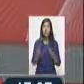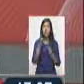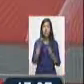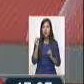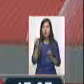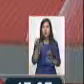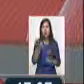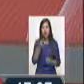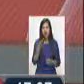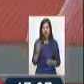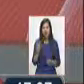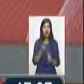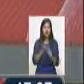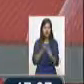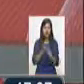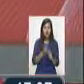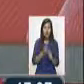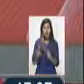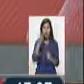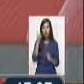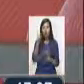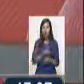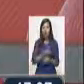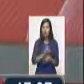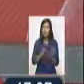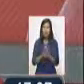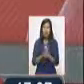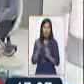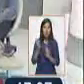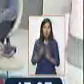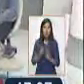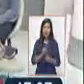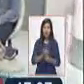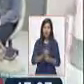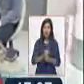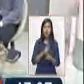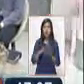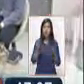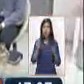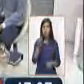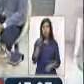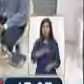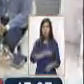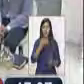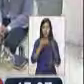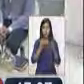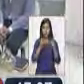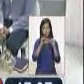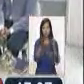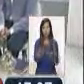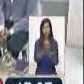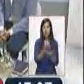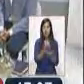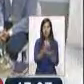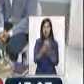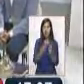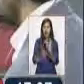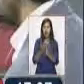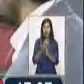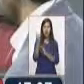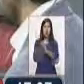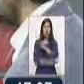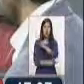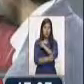falencias en las tareas, la autoridad aseguró resultados favorables que garantizarían continuidad económica y desarrollo para el